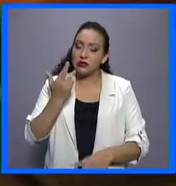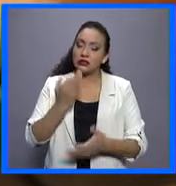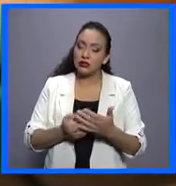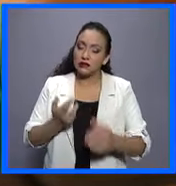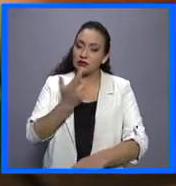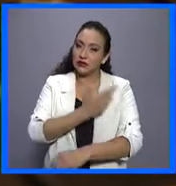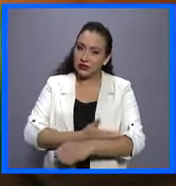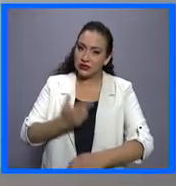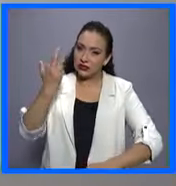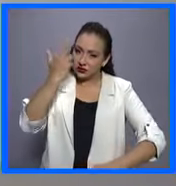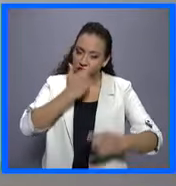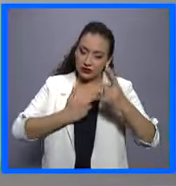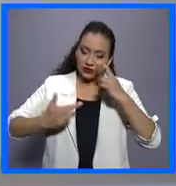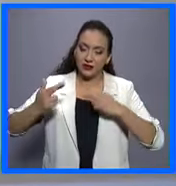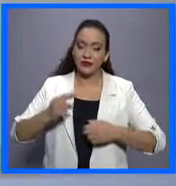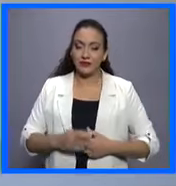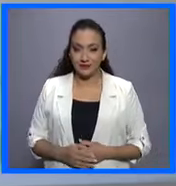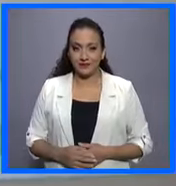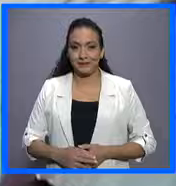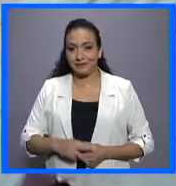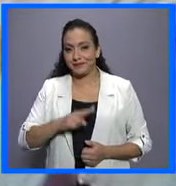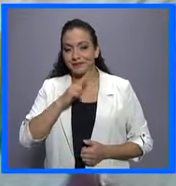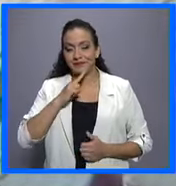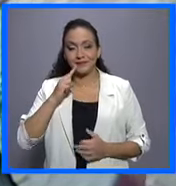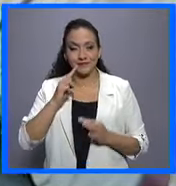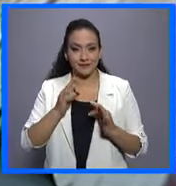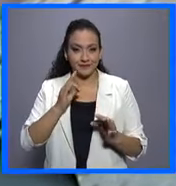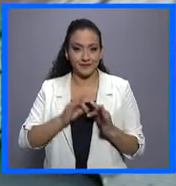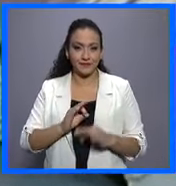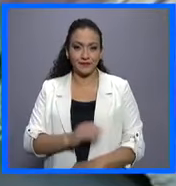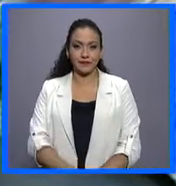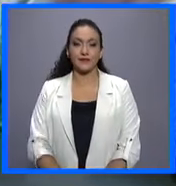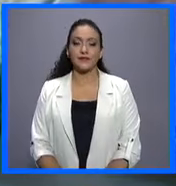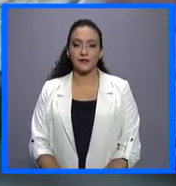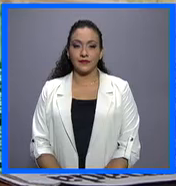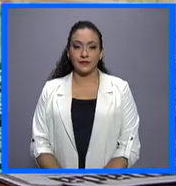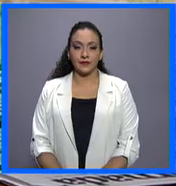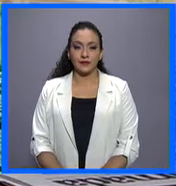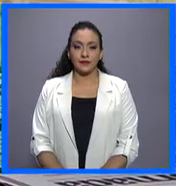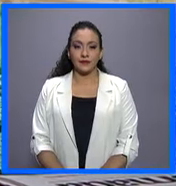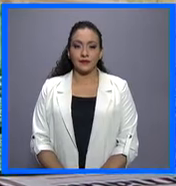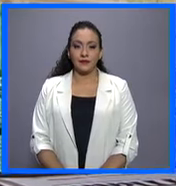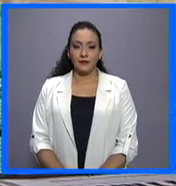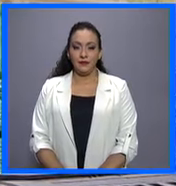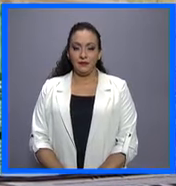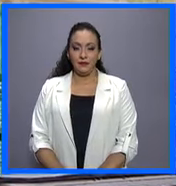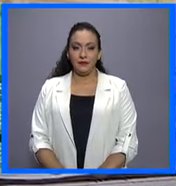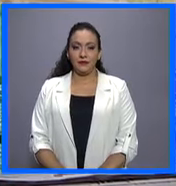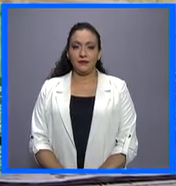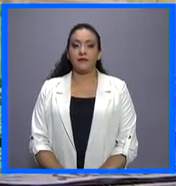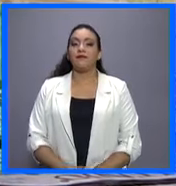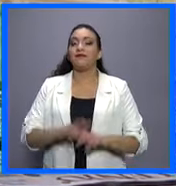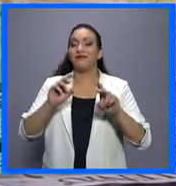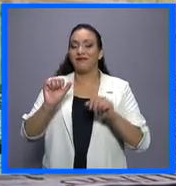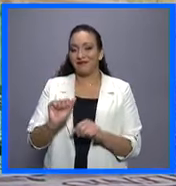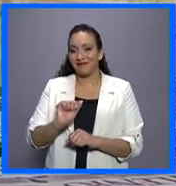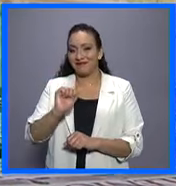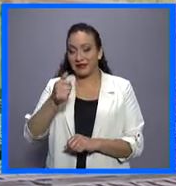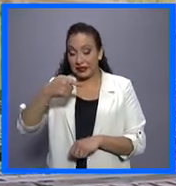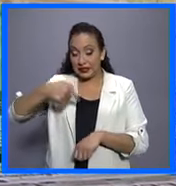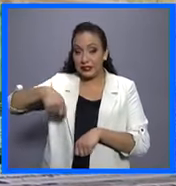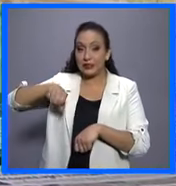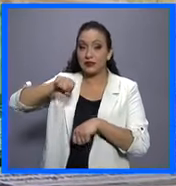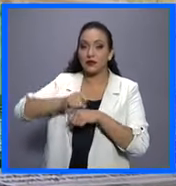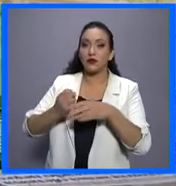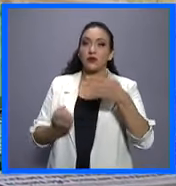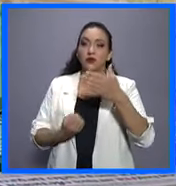de análisis. Para Plural TV, Óscar González. Y entre otros asuntos, esta semana